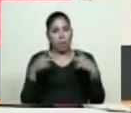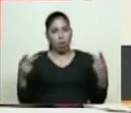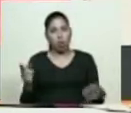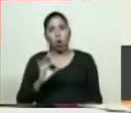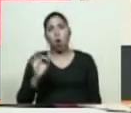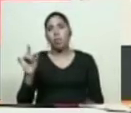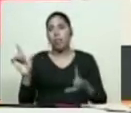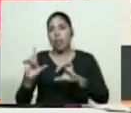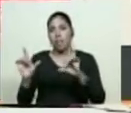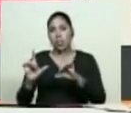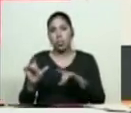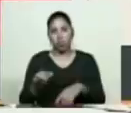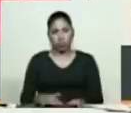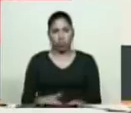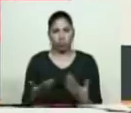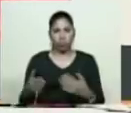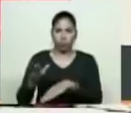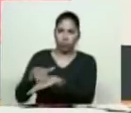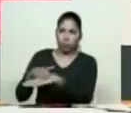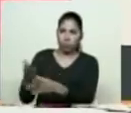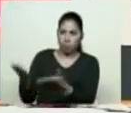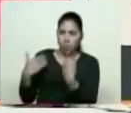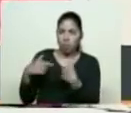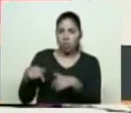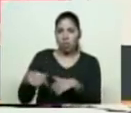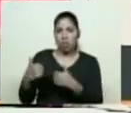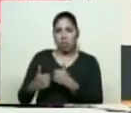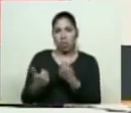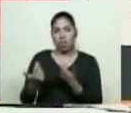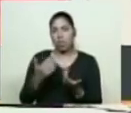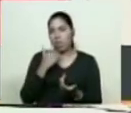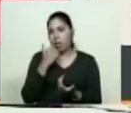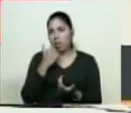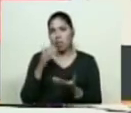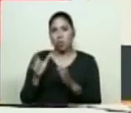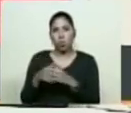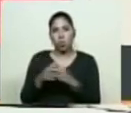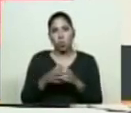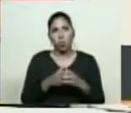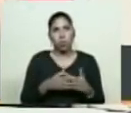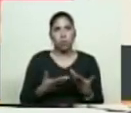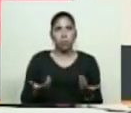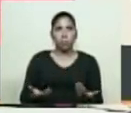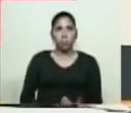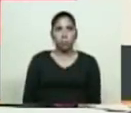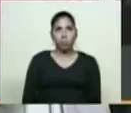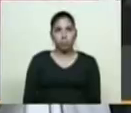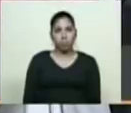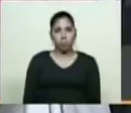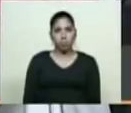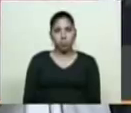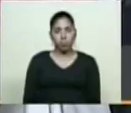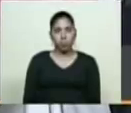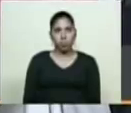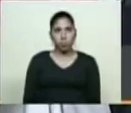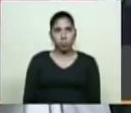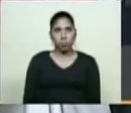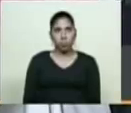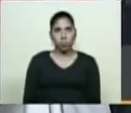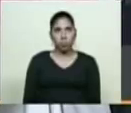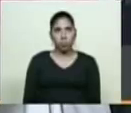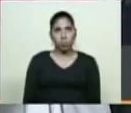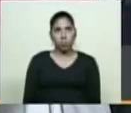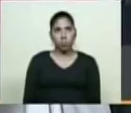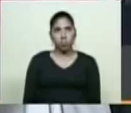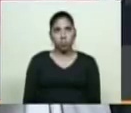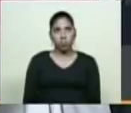de un partido. Nosotros no, nosotros estamos hoy aquí, pero a lo mejor mañana no estamos en la dirección nacional y el PSUV va a seguir. Adelante. Al dueño de un